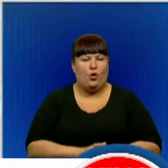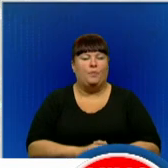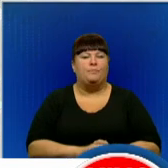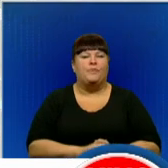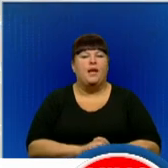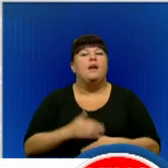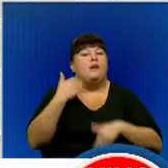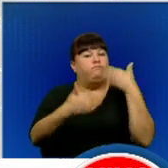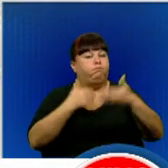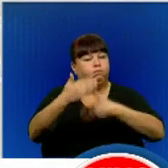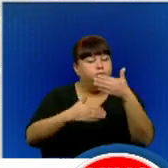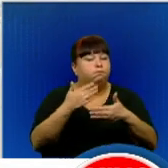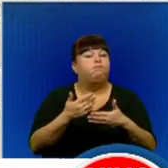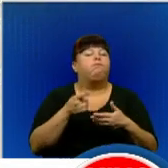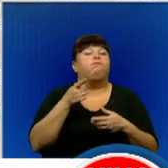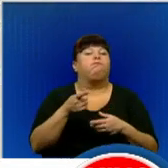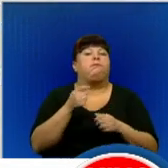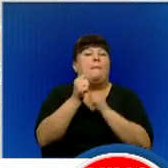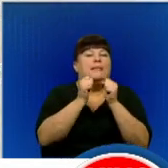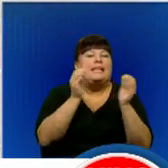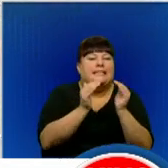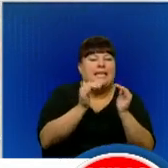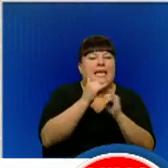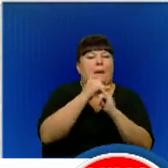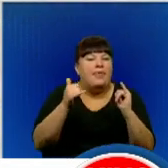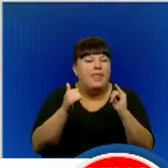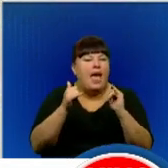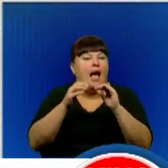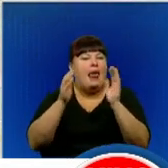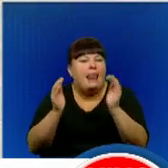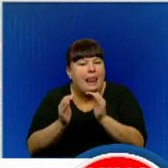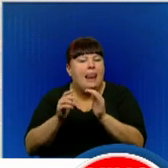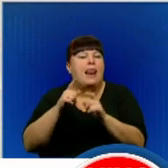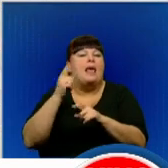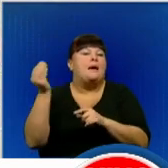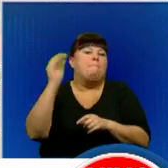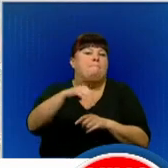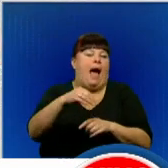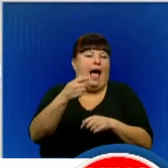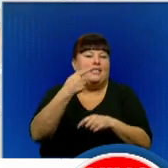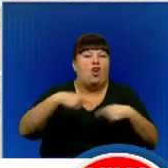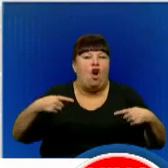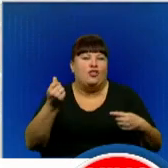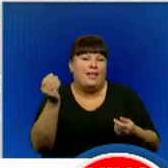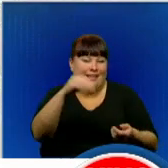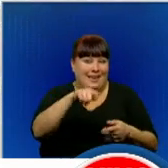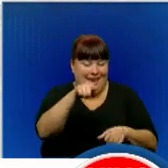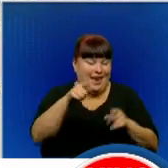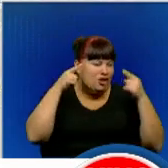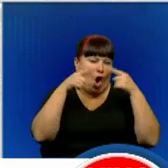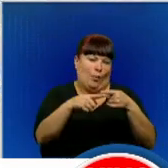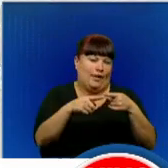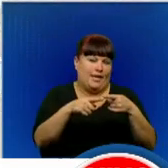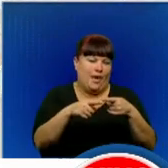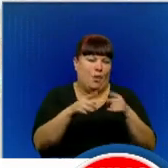crecimiento es cuatro filmes con las pymes y sumar valor agregado a los productos es el objetivo